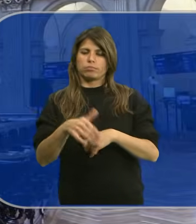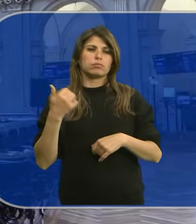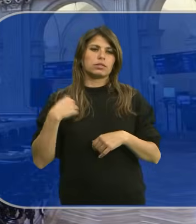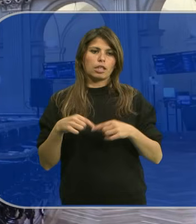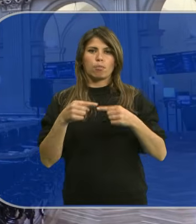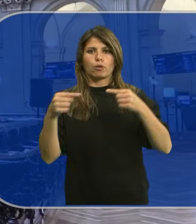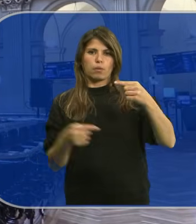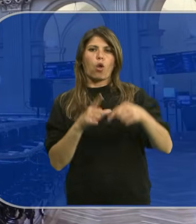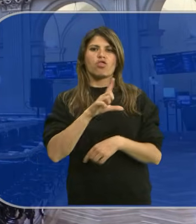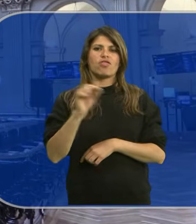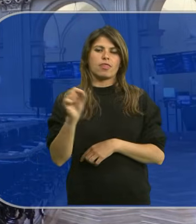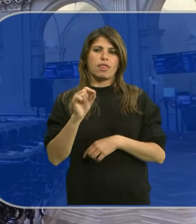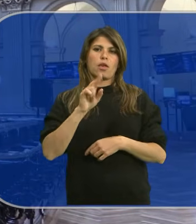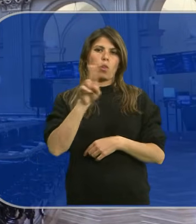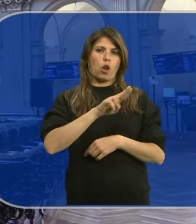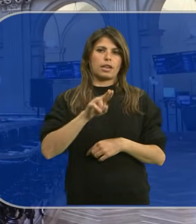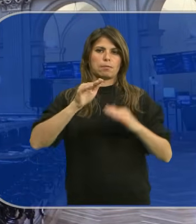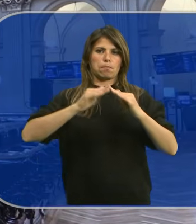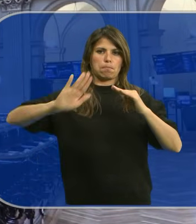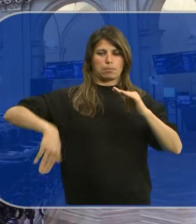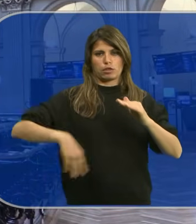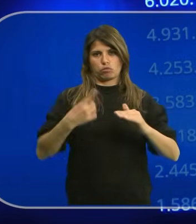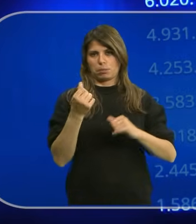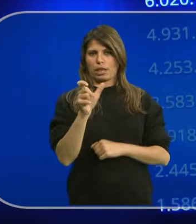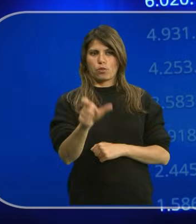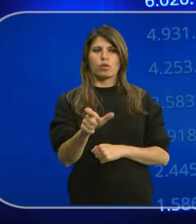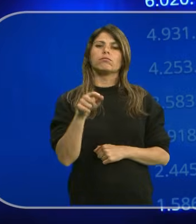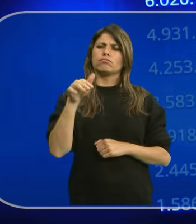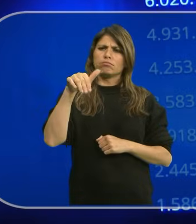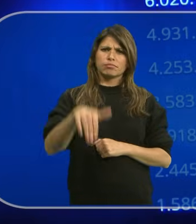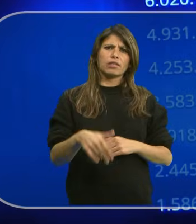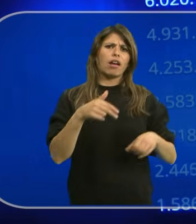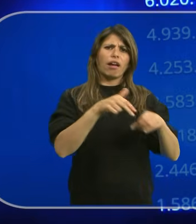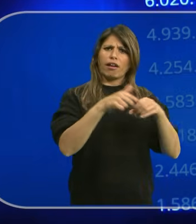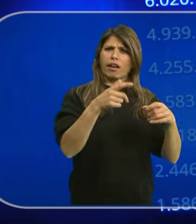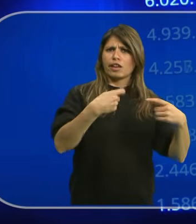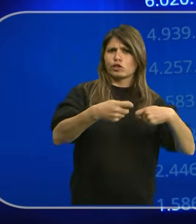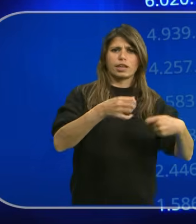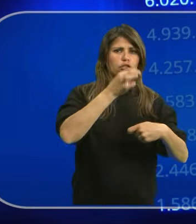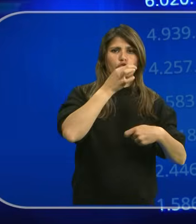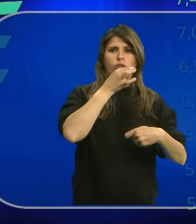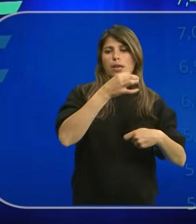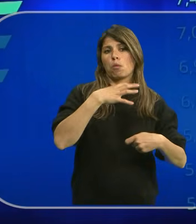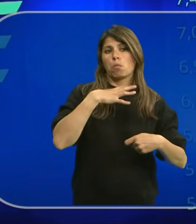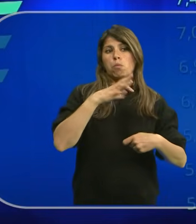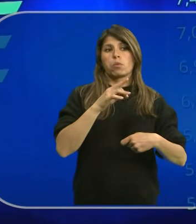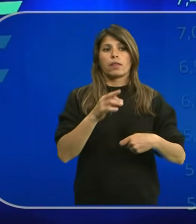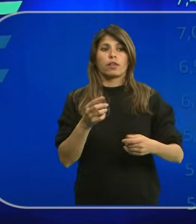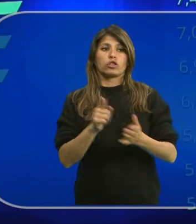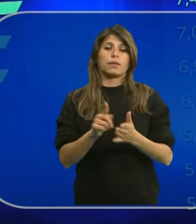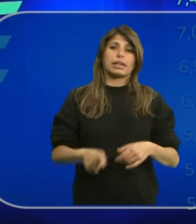debajo de los $100. Este descenso, sin embargo, aún no se nota en las gasolineras, donde es muy probable que se repita el